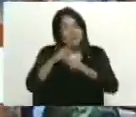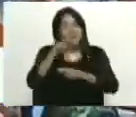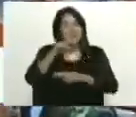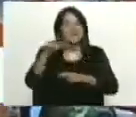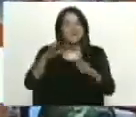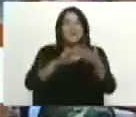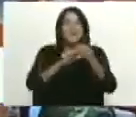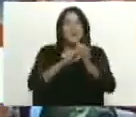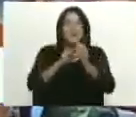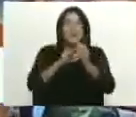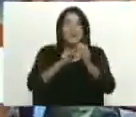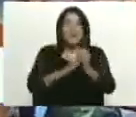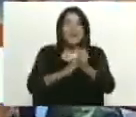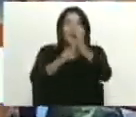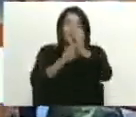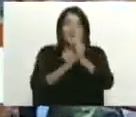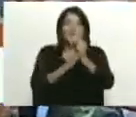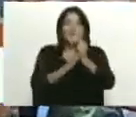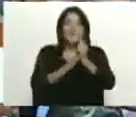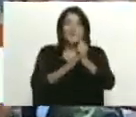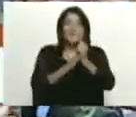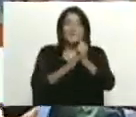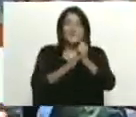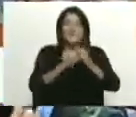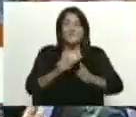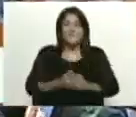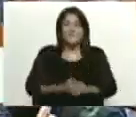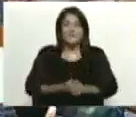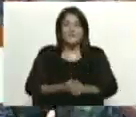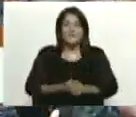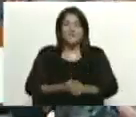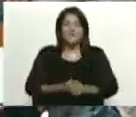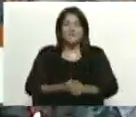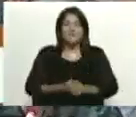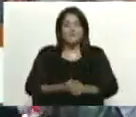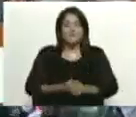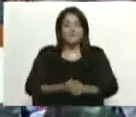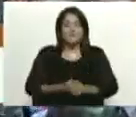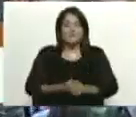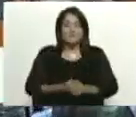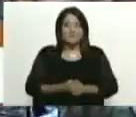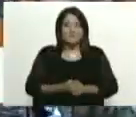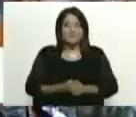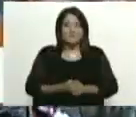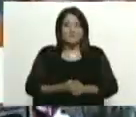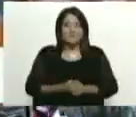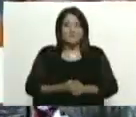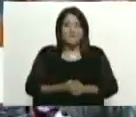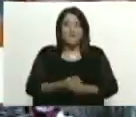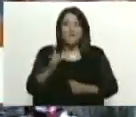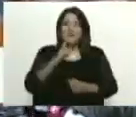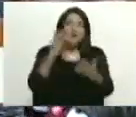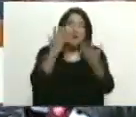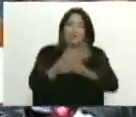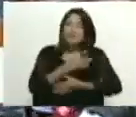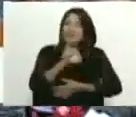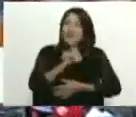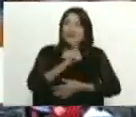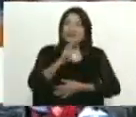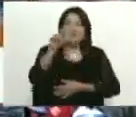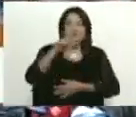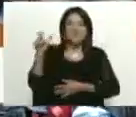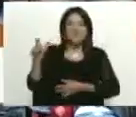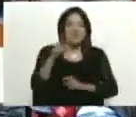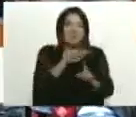Reconocimiento a ustedes, hermanos y hermanas. Así que no nos dejemos confundir. No nos dejemos confundir. Que nadie venga aquí